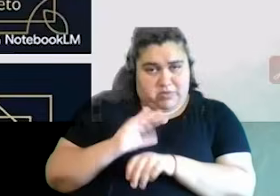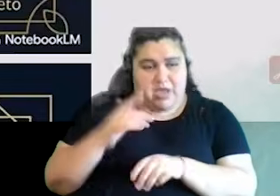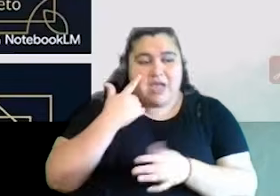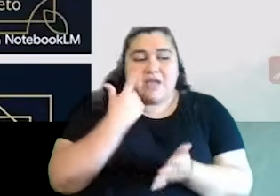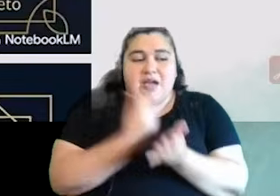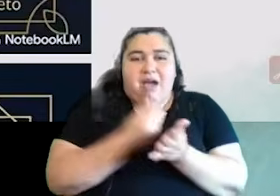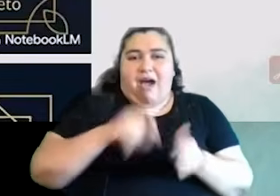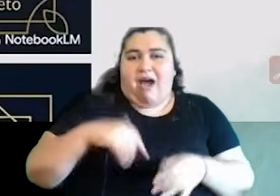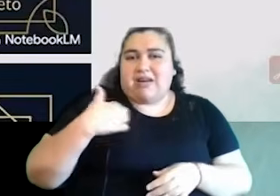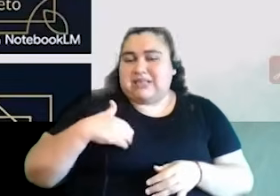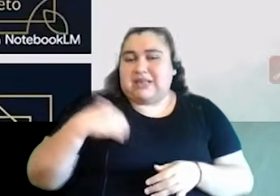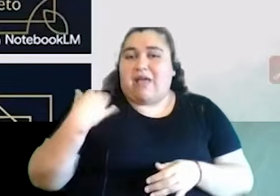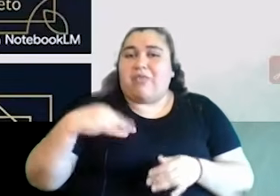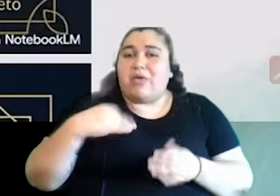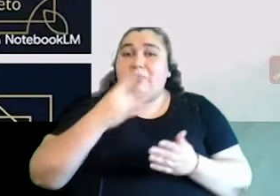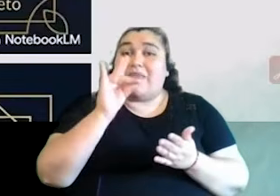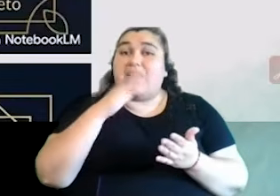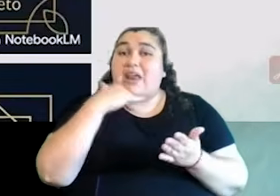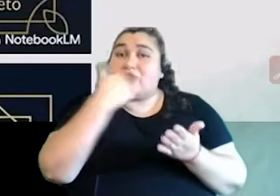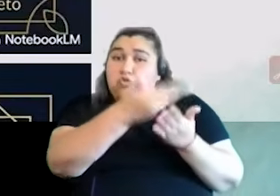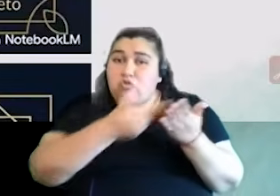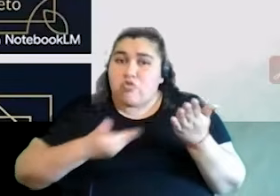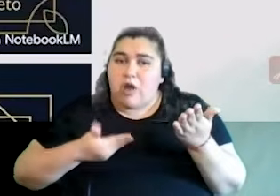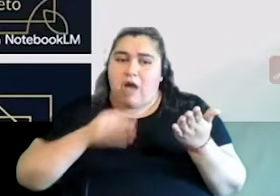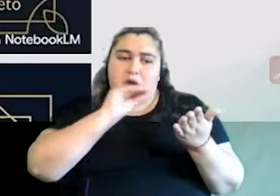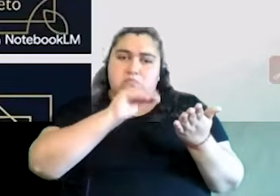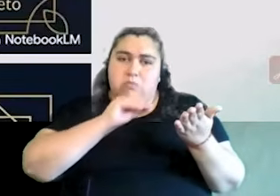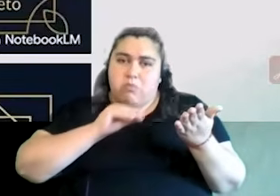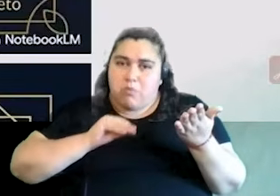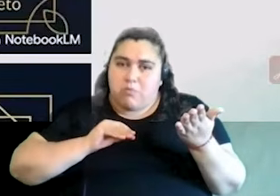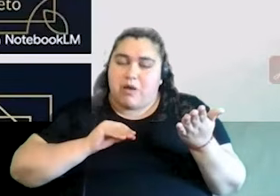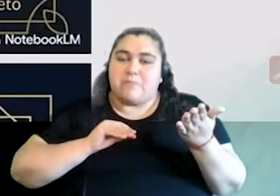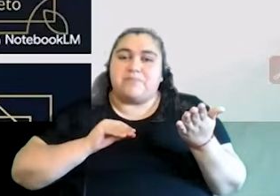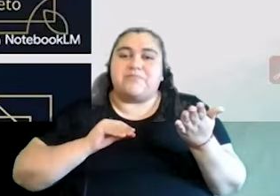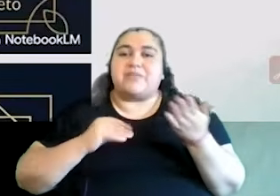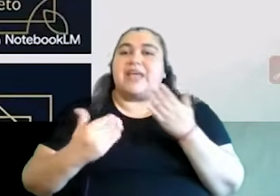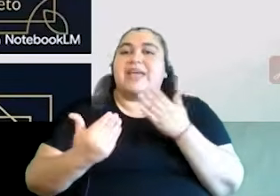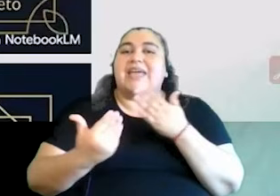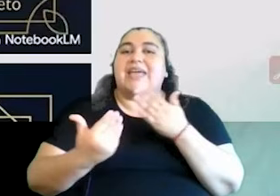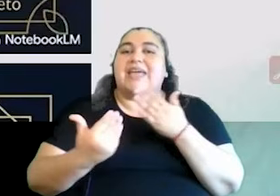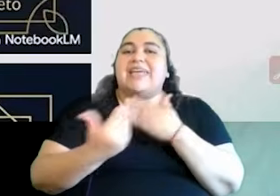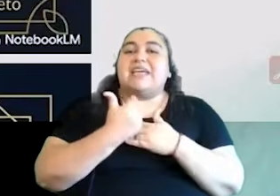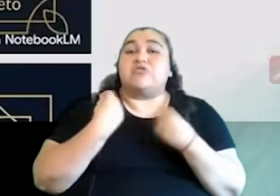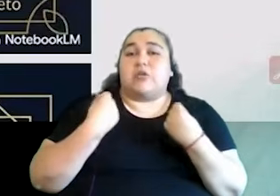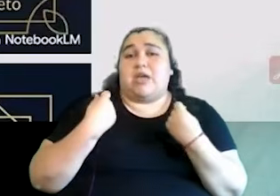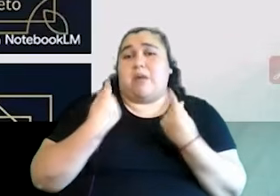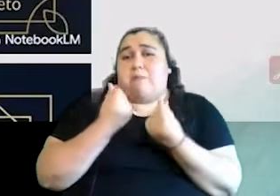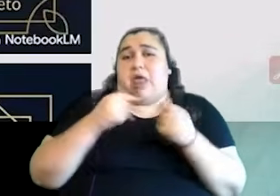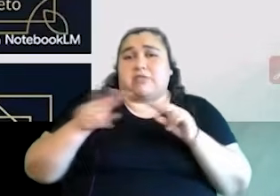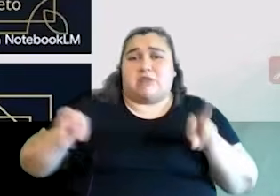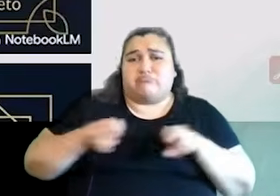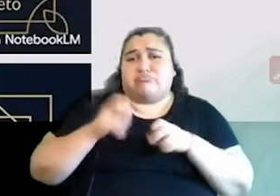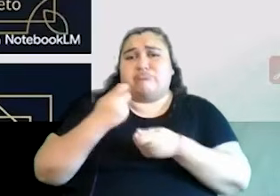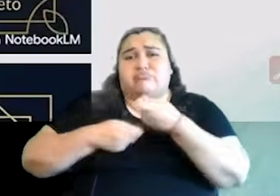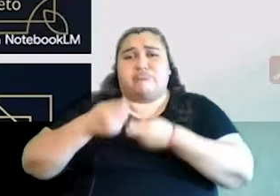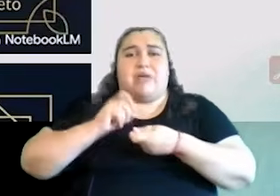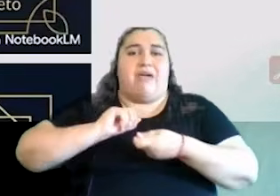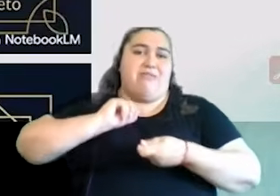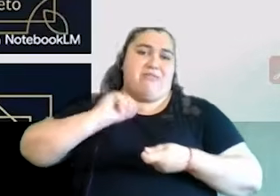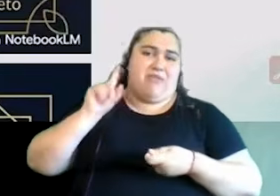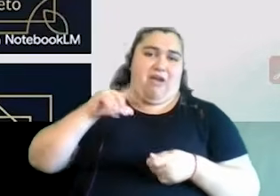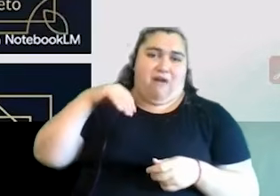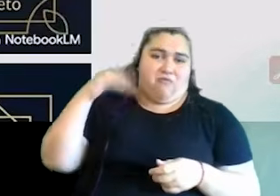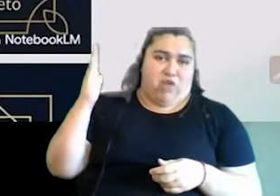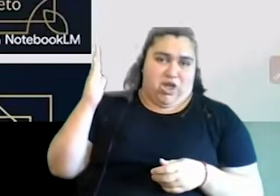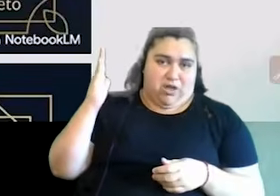declaración jurada pro forma los ingresos del exterior. Entonces, si por algún motivo yo no incorporo